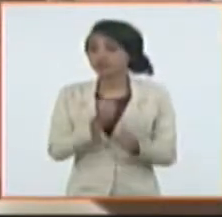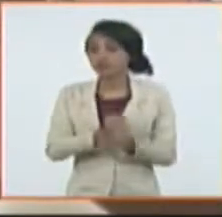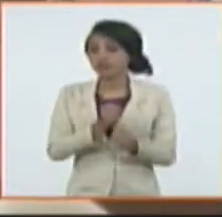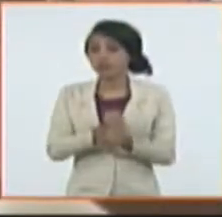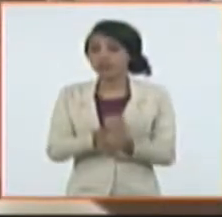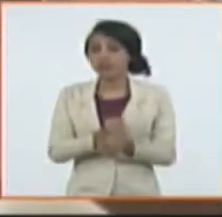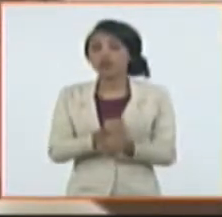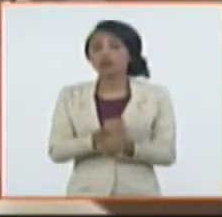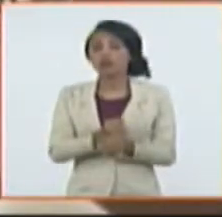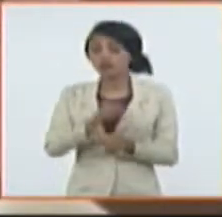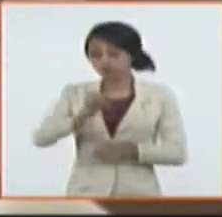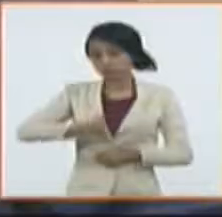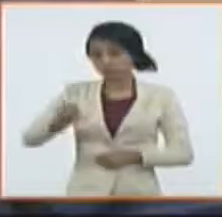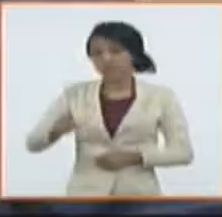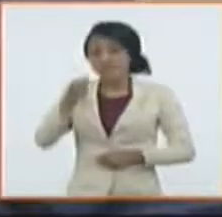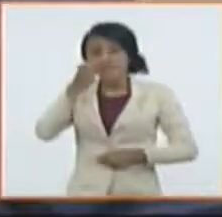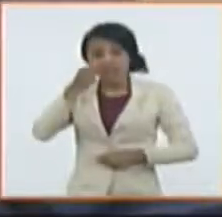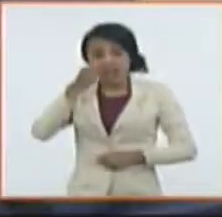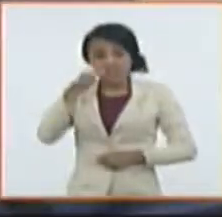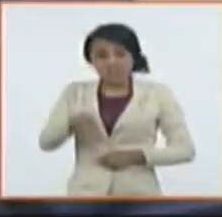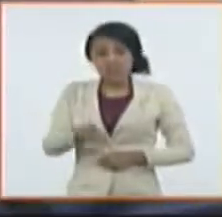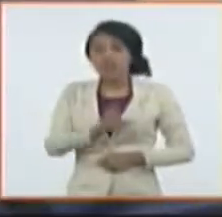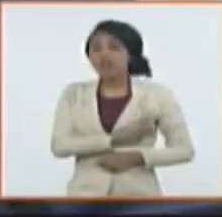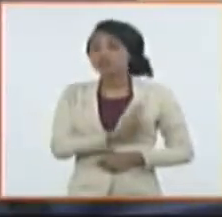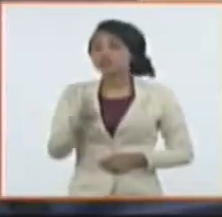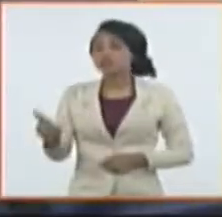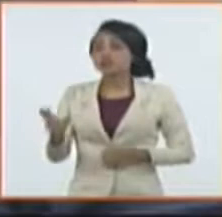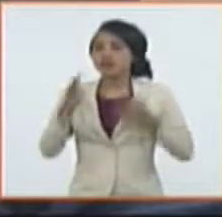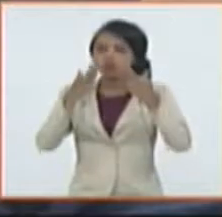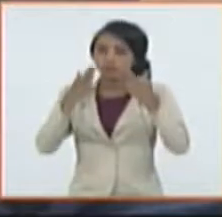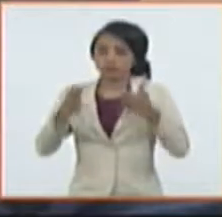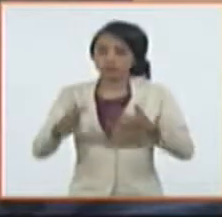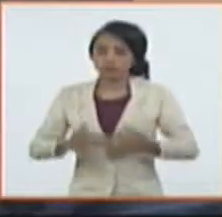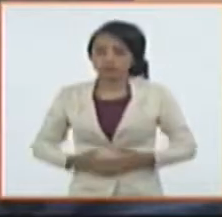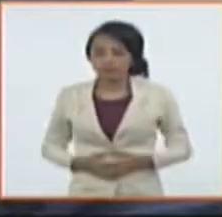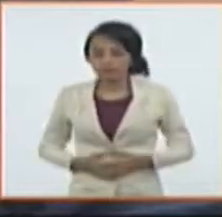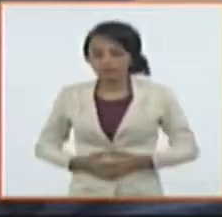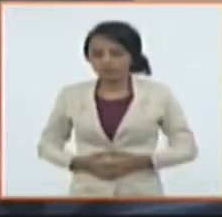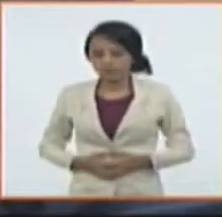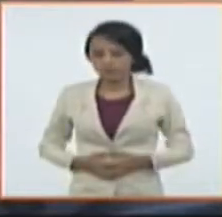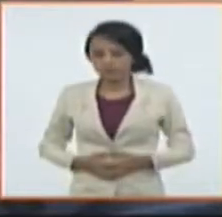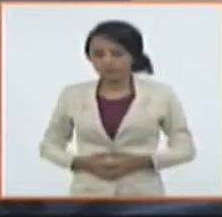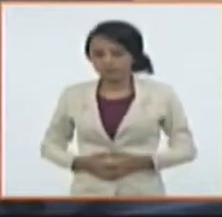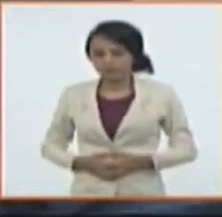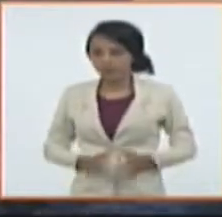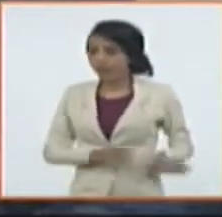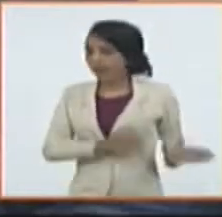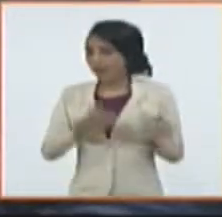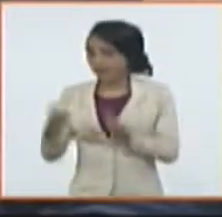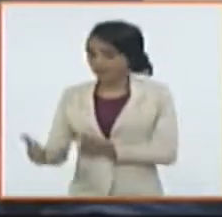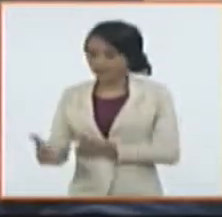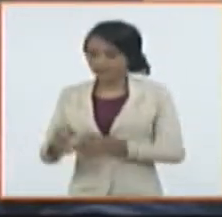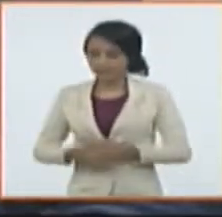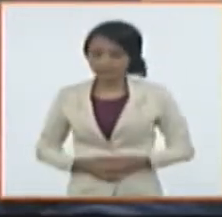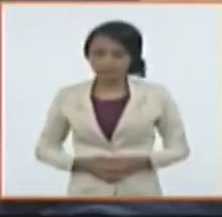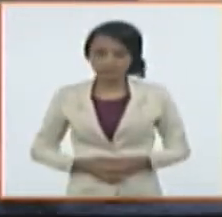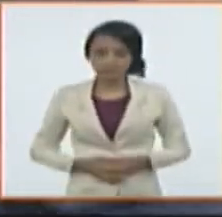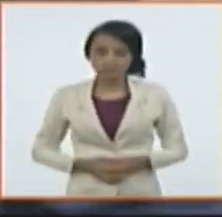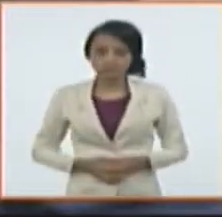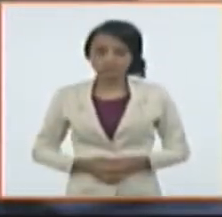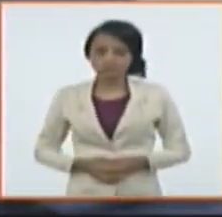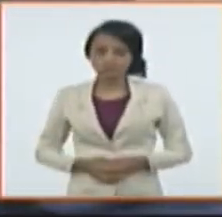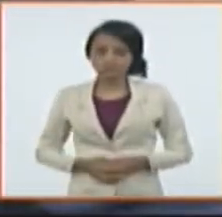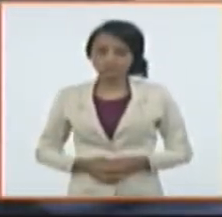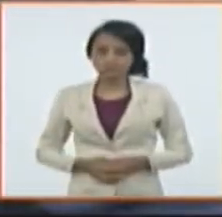momento donde la vigilancia revolucionaria es vital. Por otra parte, esta compleja situación tiene